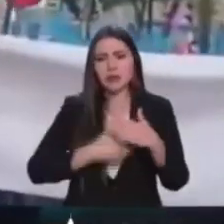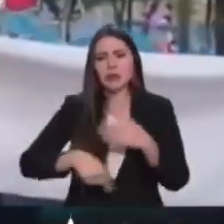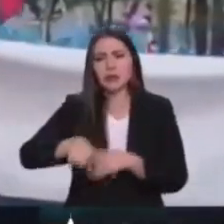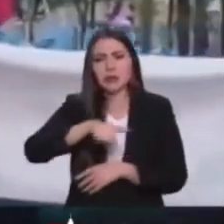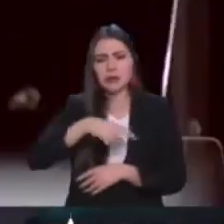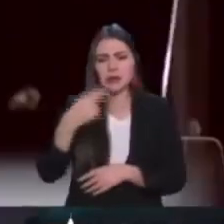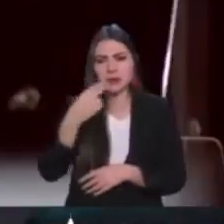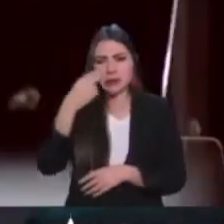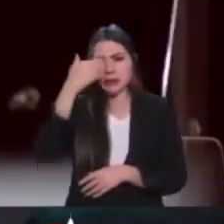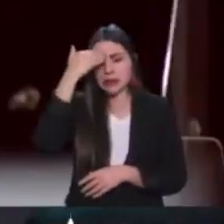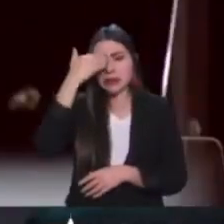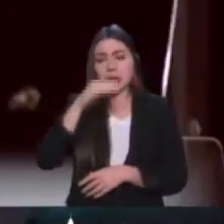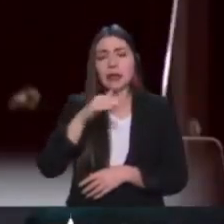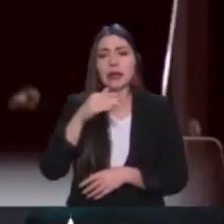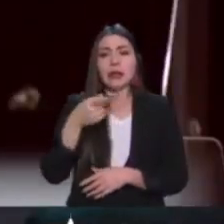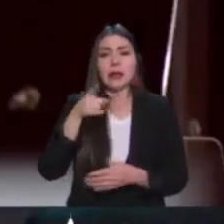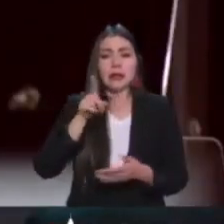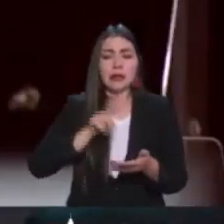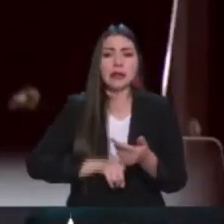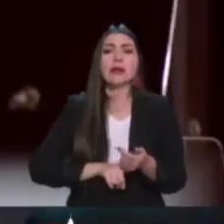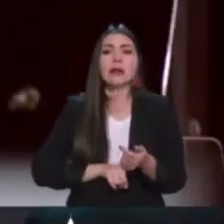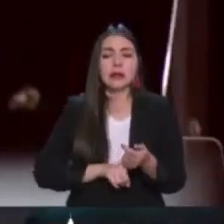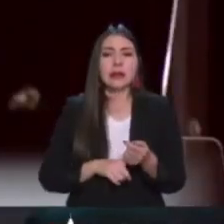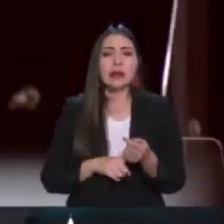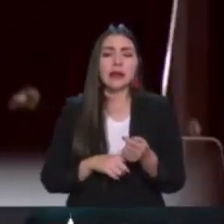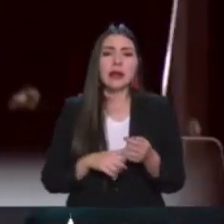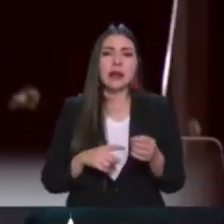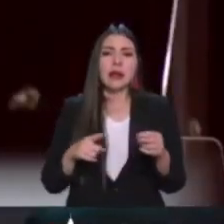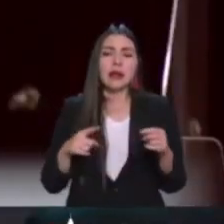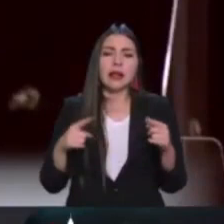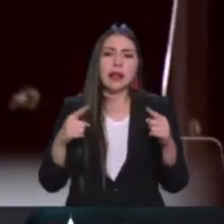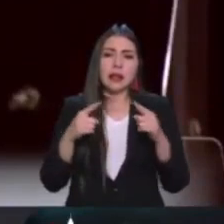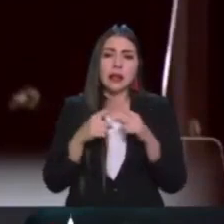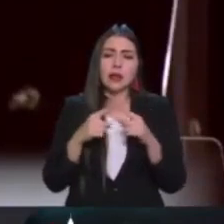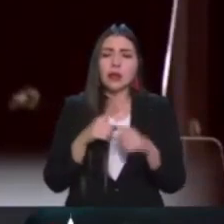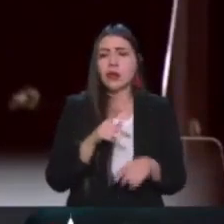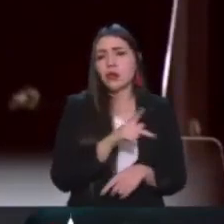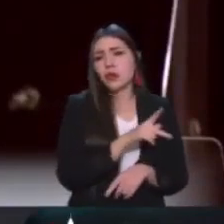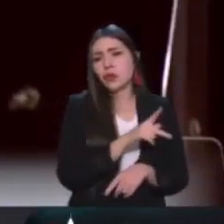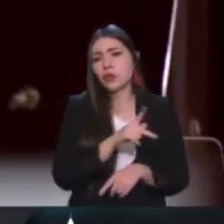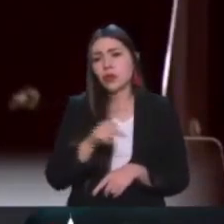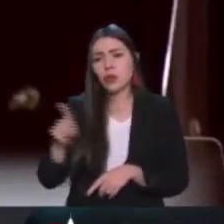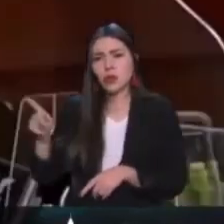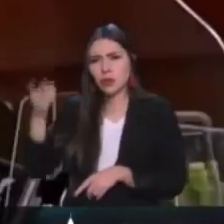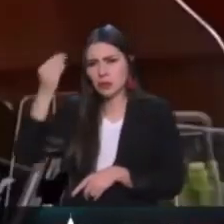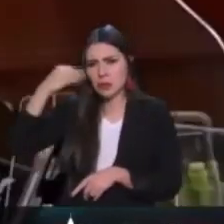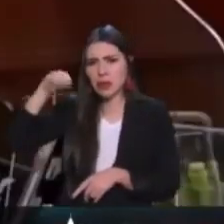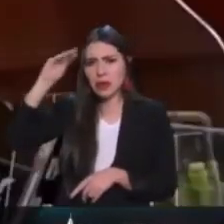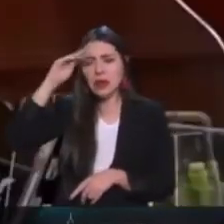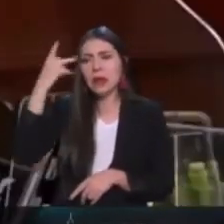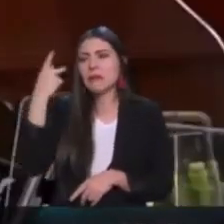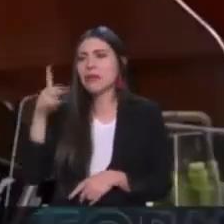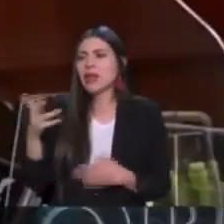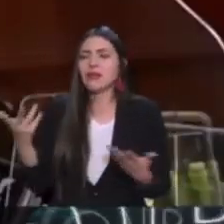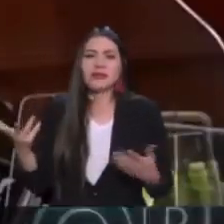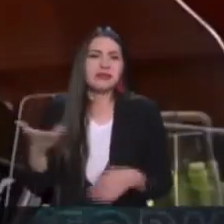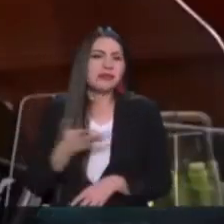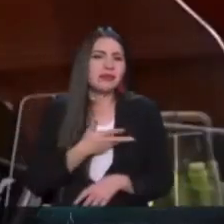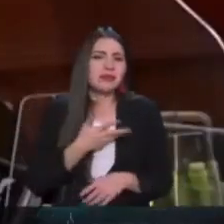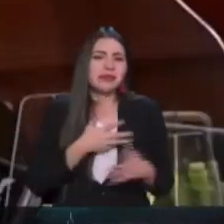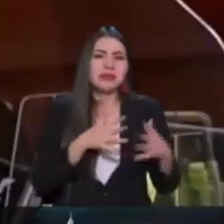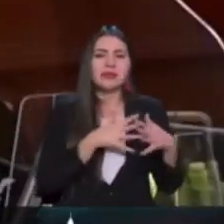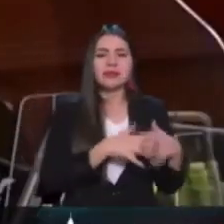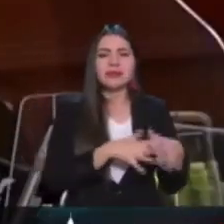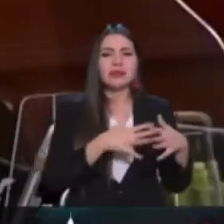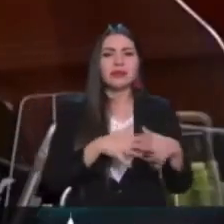considerar que la Iglesia en general, bueno, pues todo mundo, o sea, todos los bautizados, pero aquí va a haber muchas opiniones. Estamos hablando básicamente de la